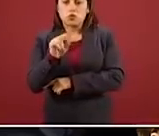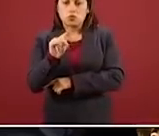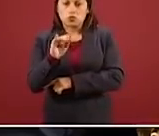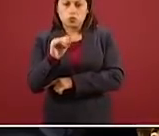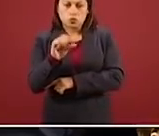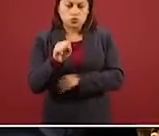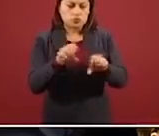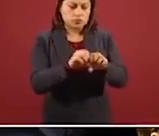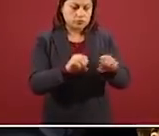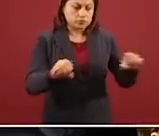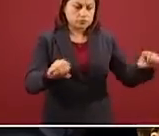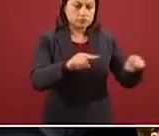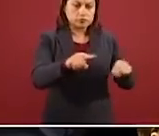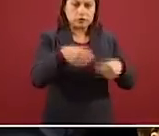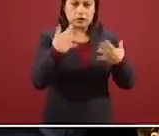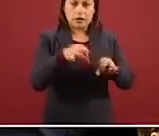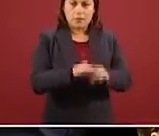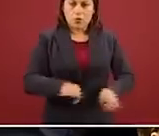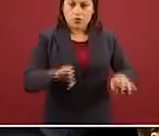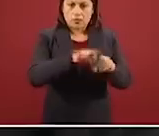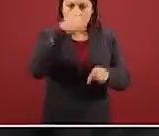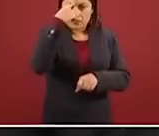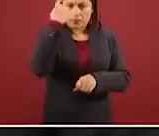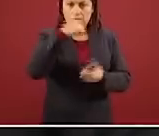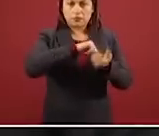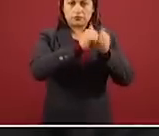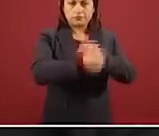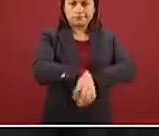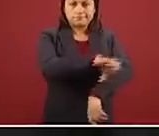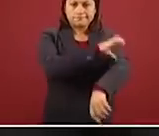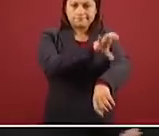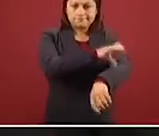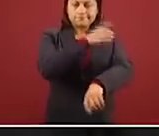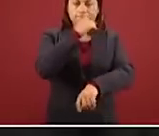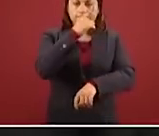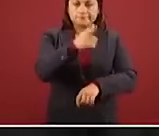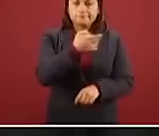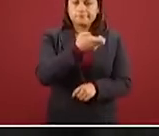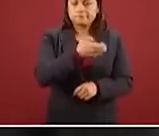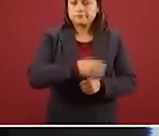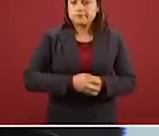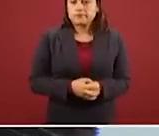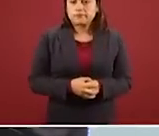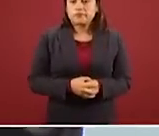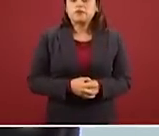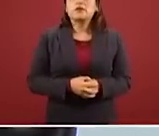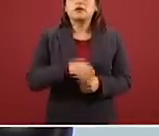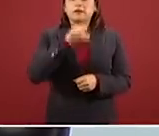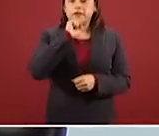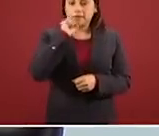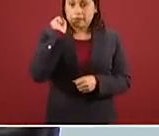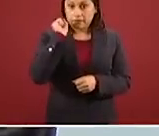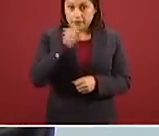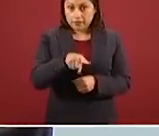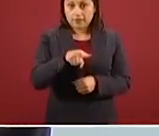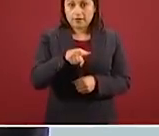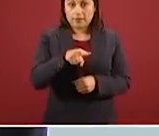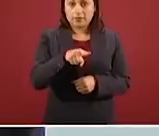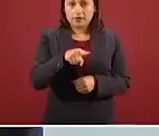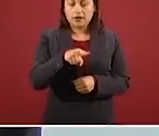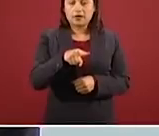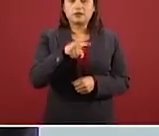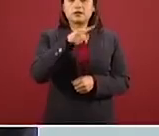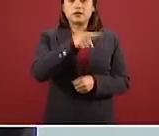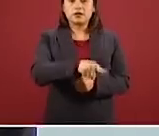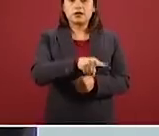la generación de energía eléctrica y además en el caso de la industria petrolera